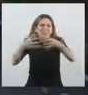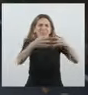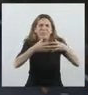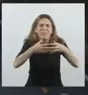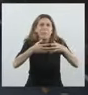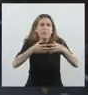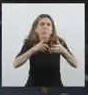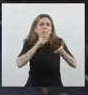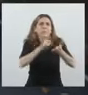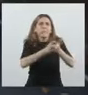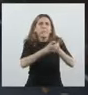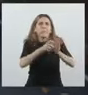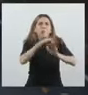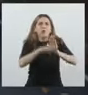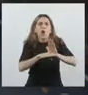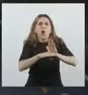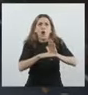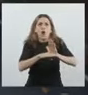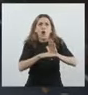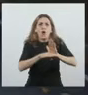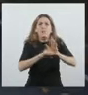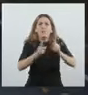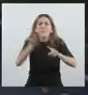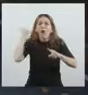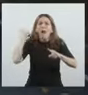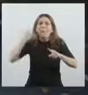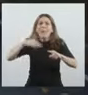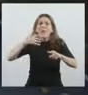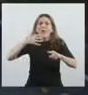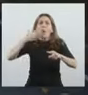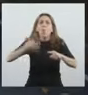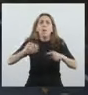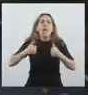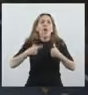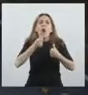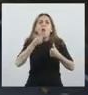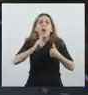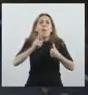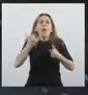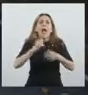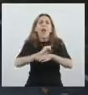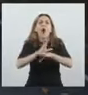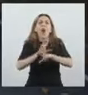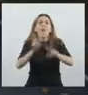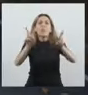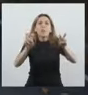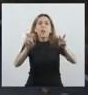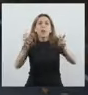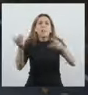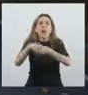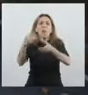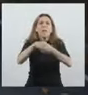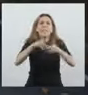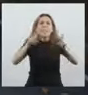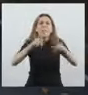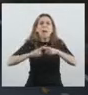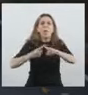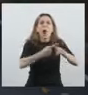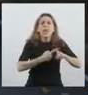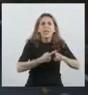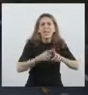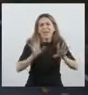cumplir. No me gusta que se haga política con la pandemia. Es una amenaza feroz que la